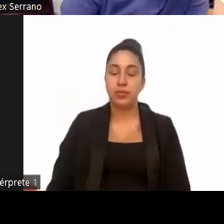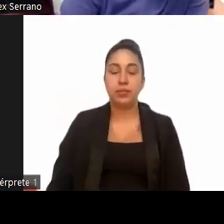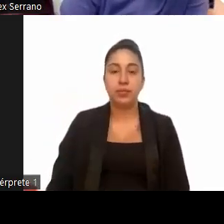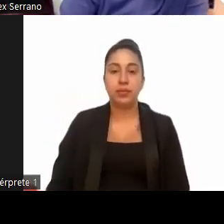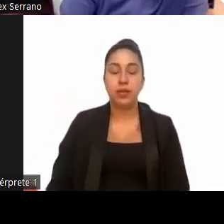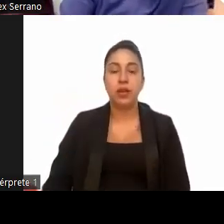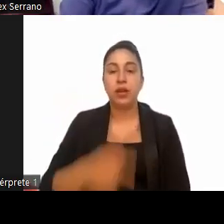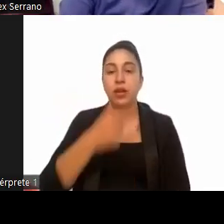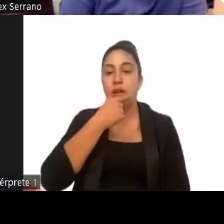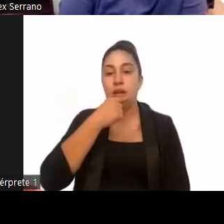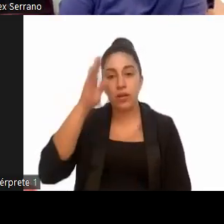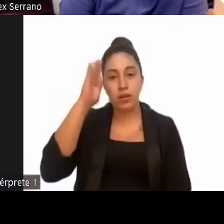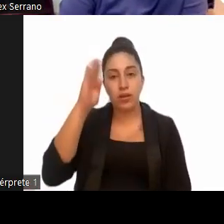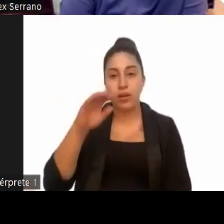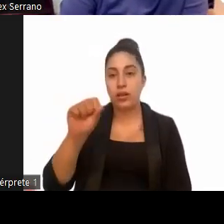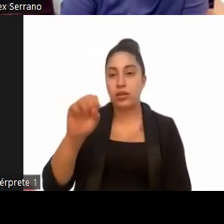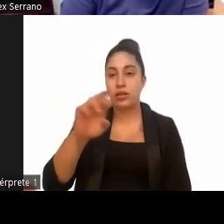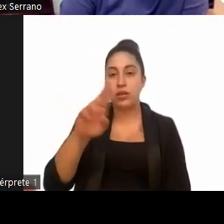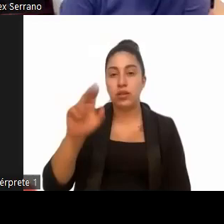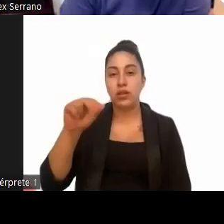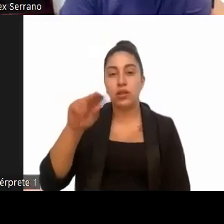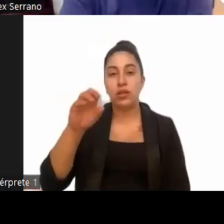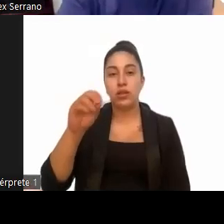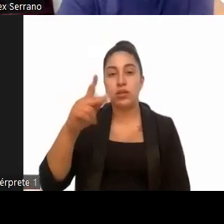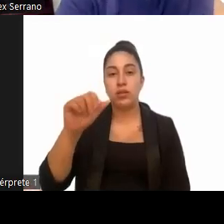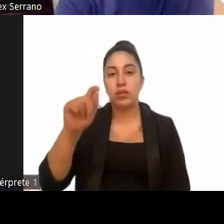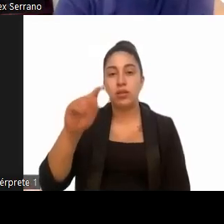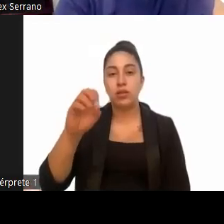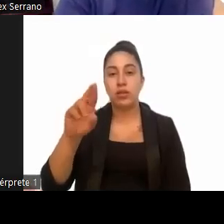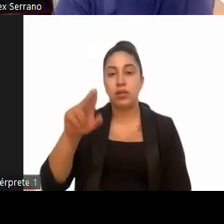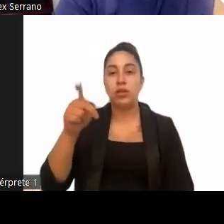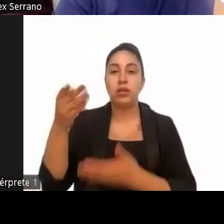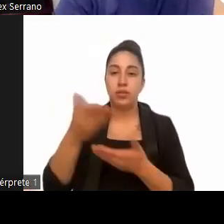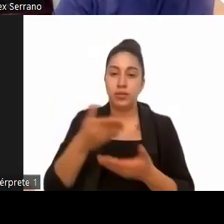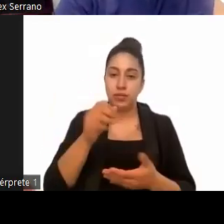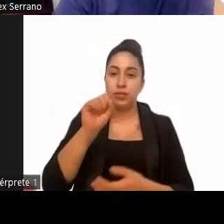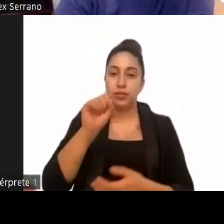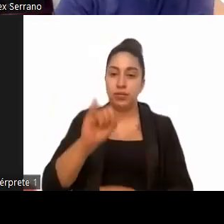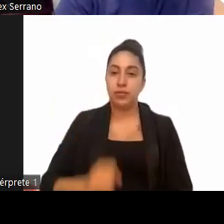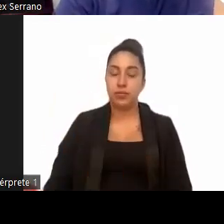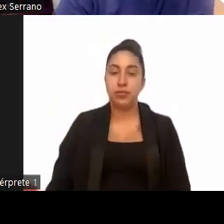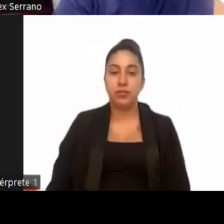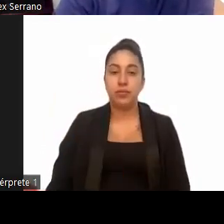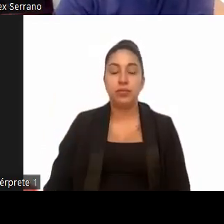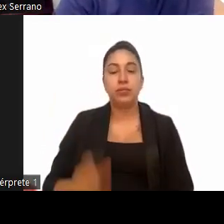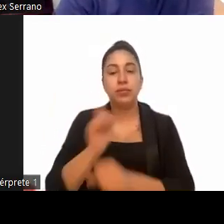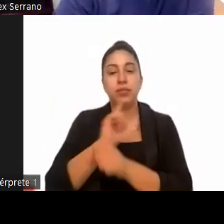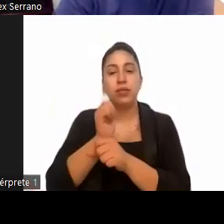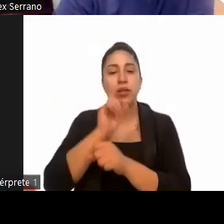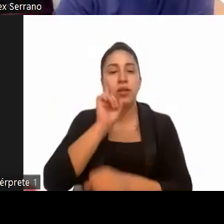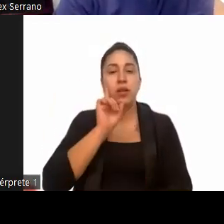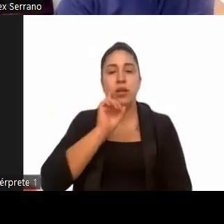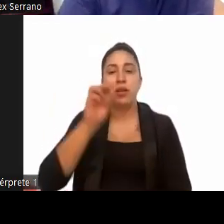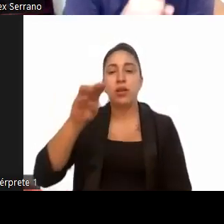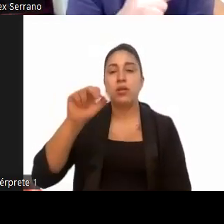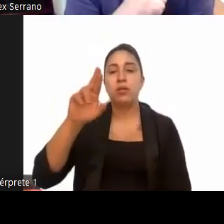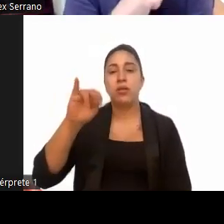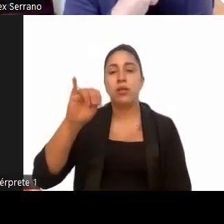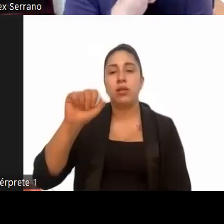Maestro Alejandro Serrano Pastor. Serrano Pastor, presente. Licenciada María Magdalena Ríos